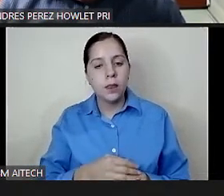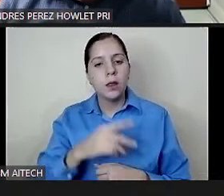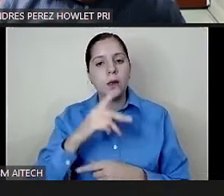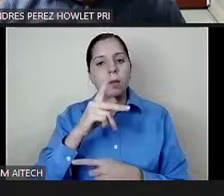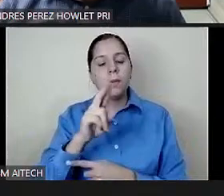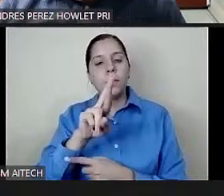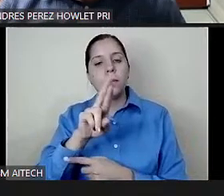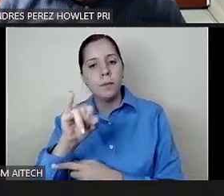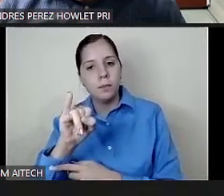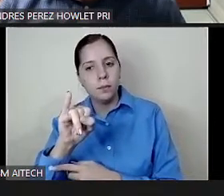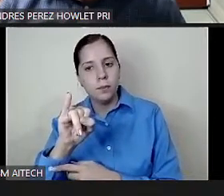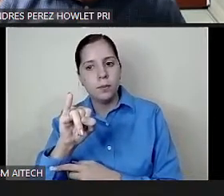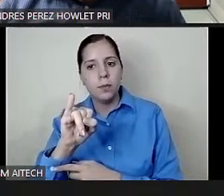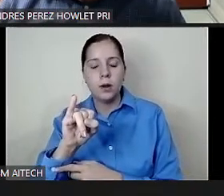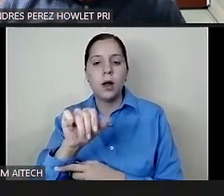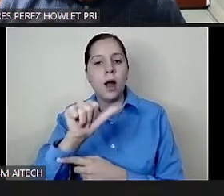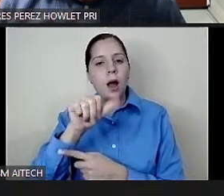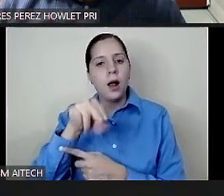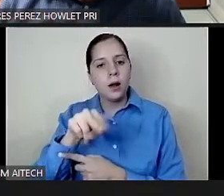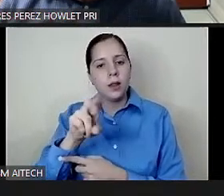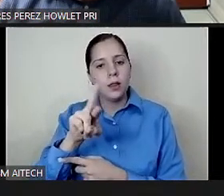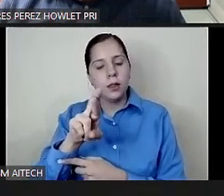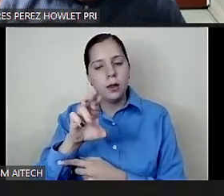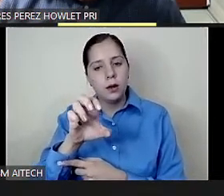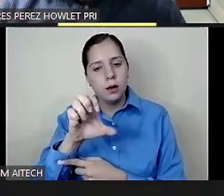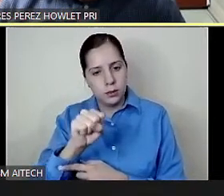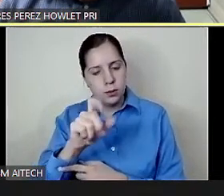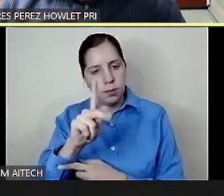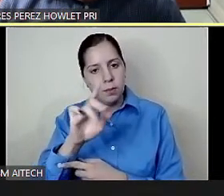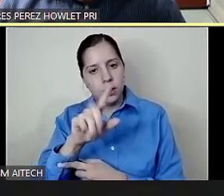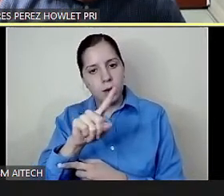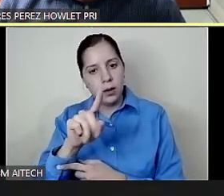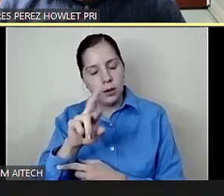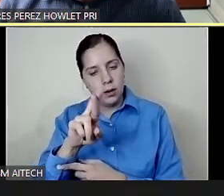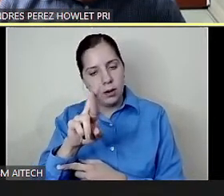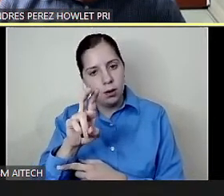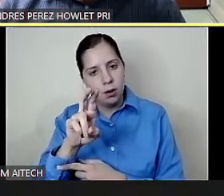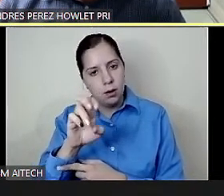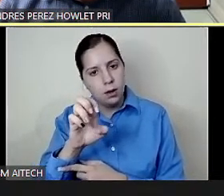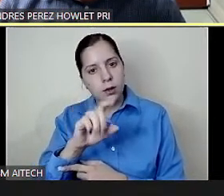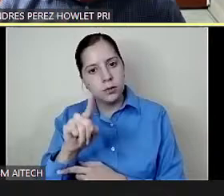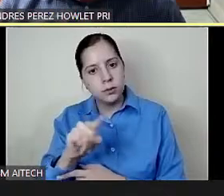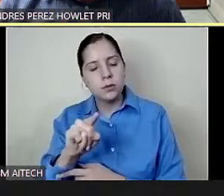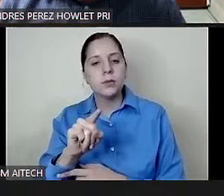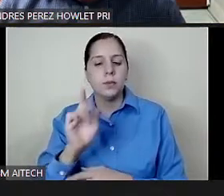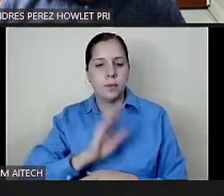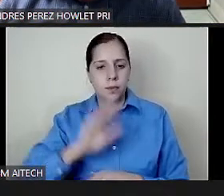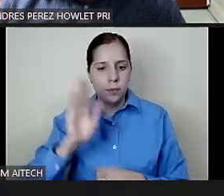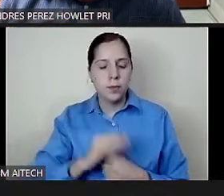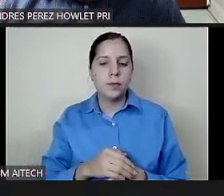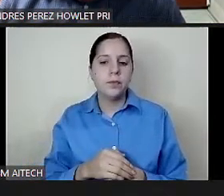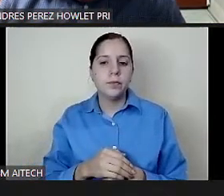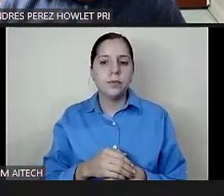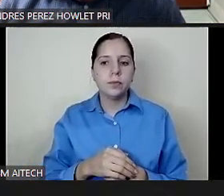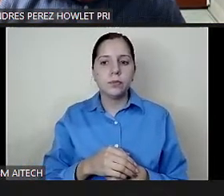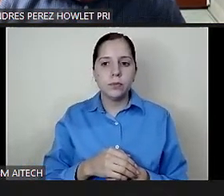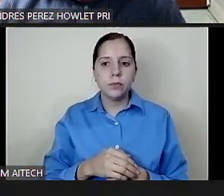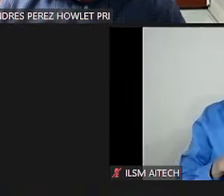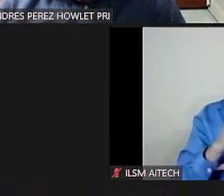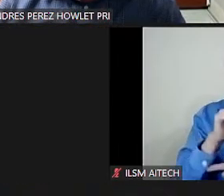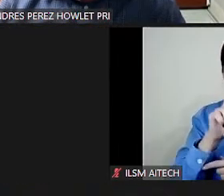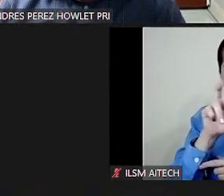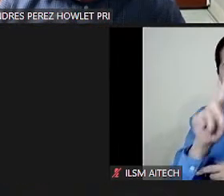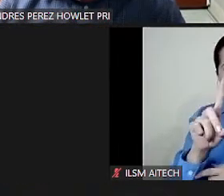Revolucionario Institucional, Andrés Alfredo Pérez Jaulet. Presente. Por el Partido de la Revolución Democrática, José Luis Acosta